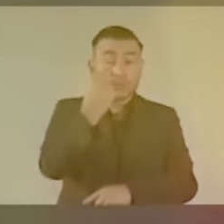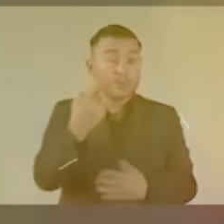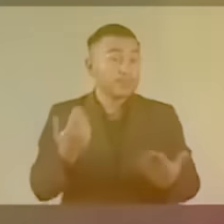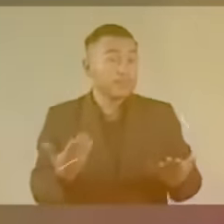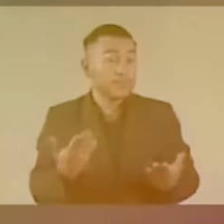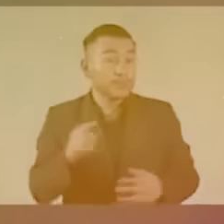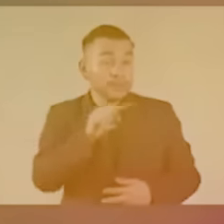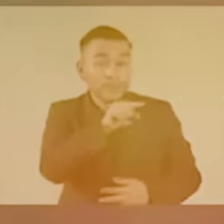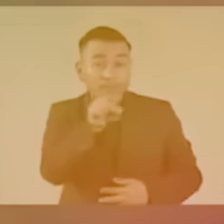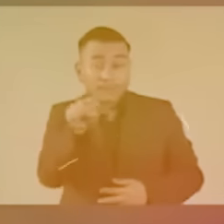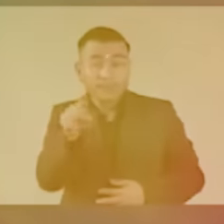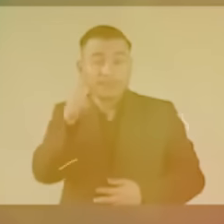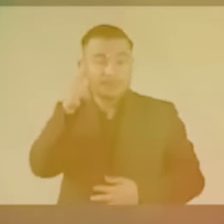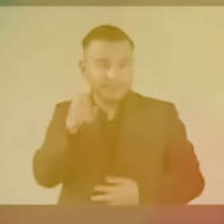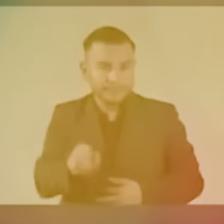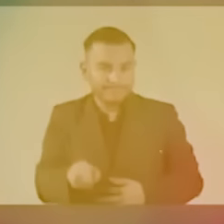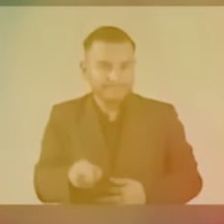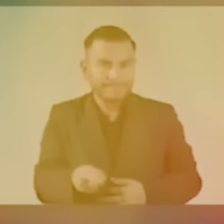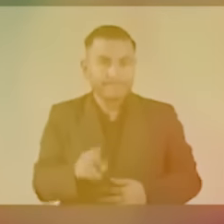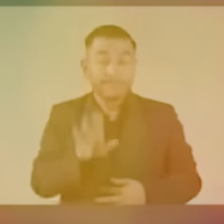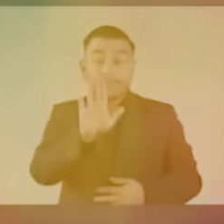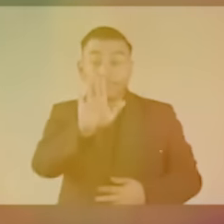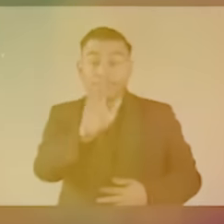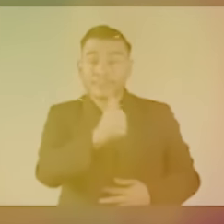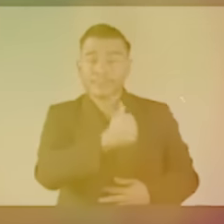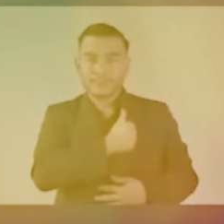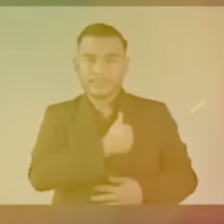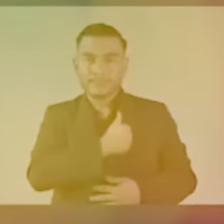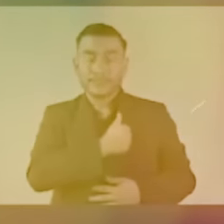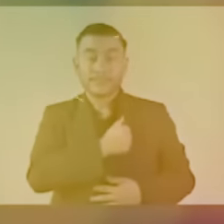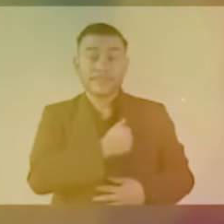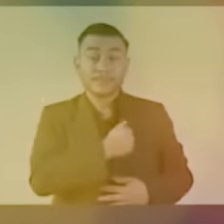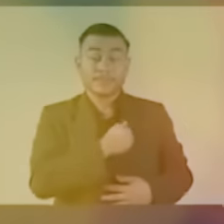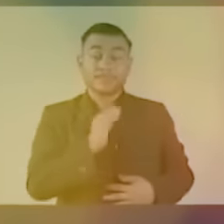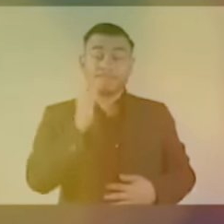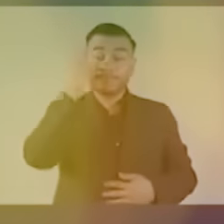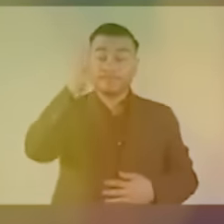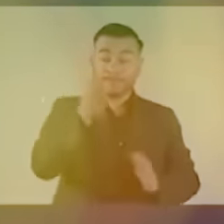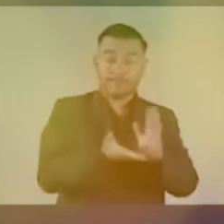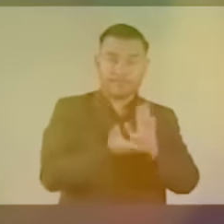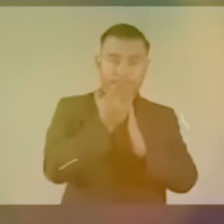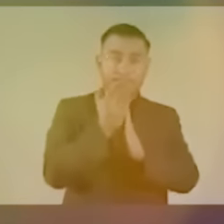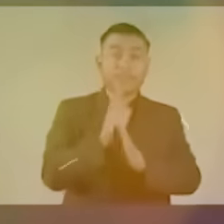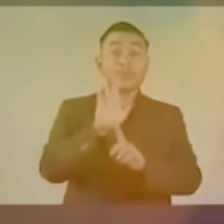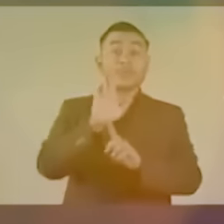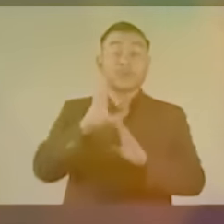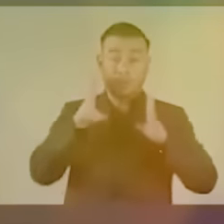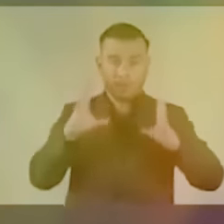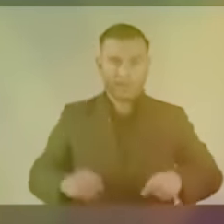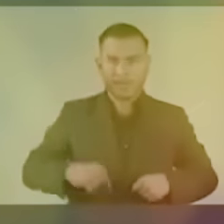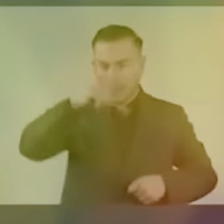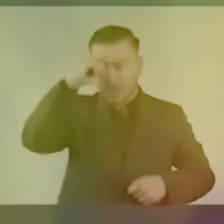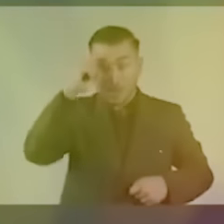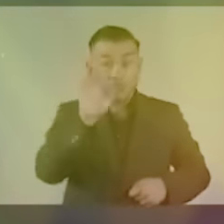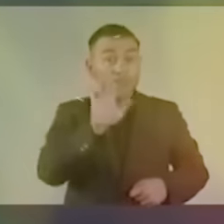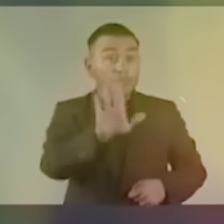Porque ustedes mismos se encargarán de que eso se haga realidad. Su gobierno trabajará por ustedes, sí, pero la